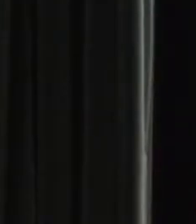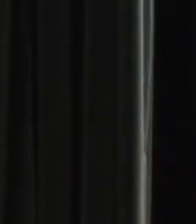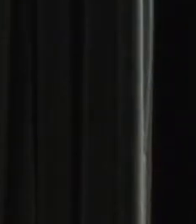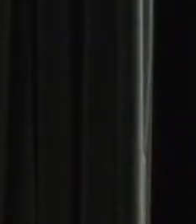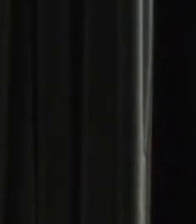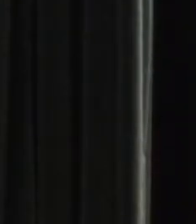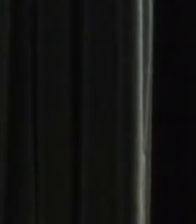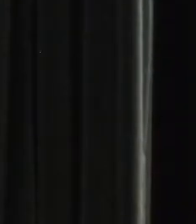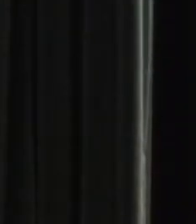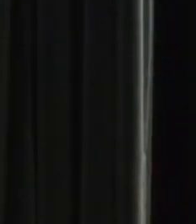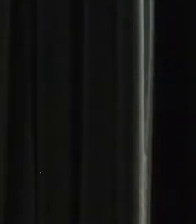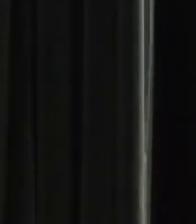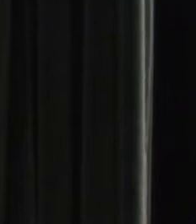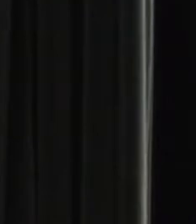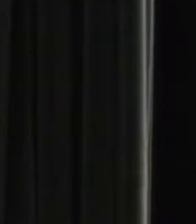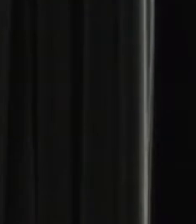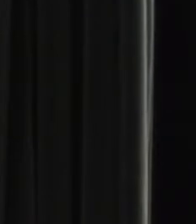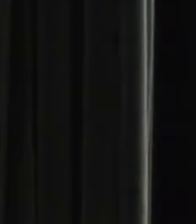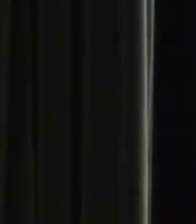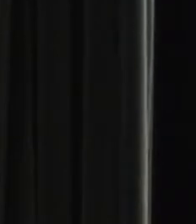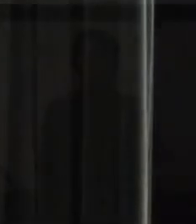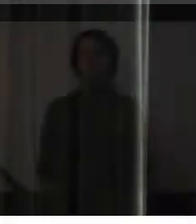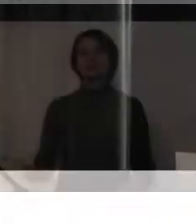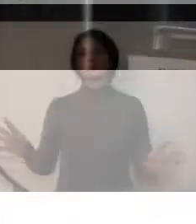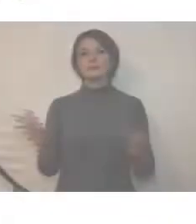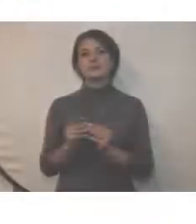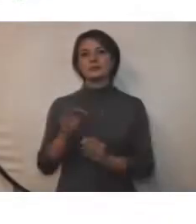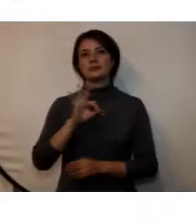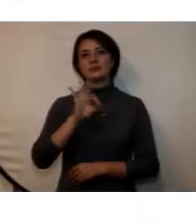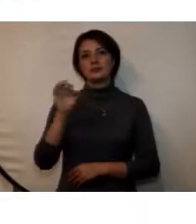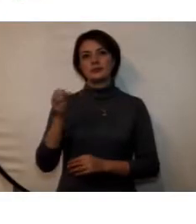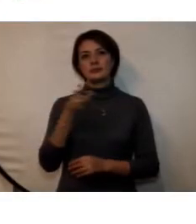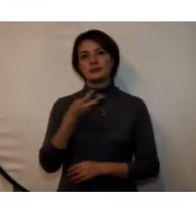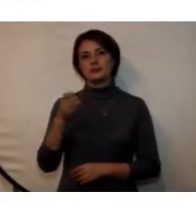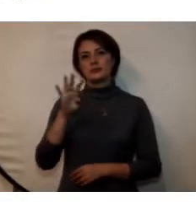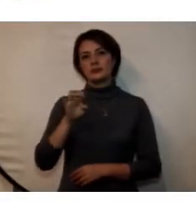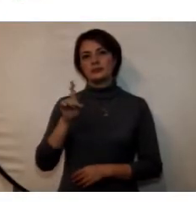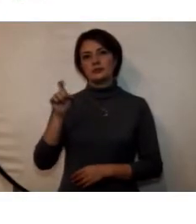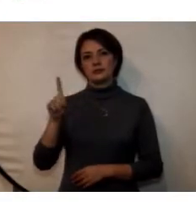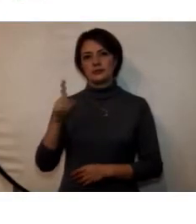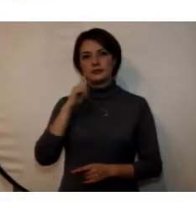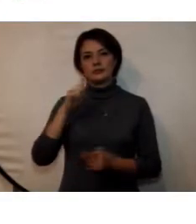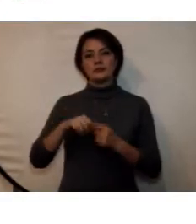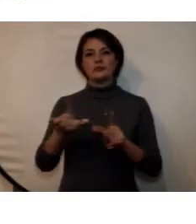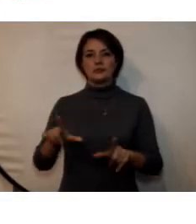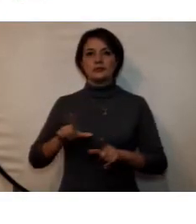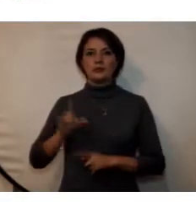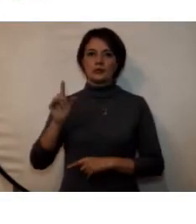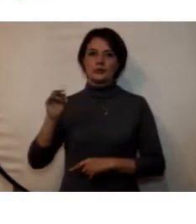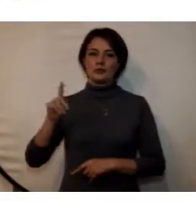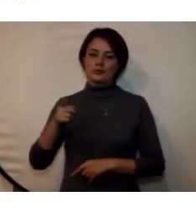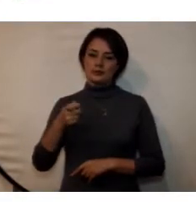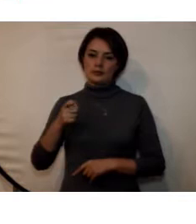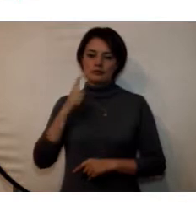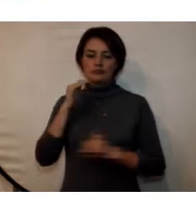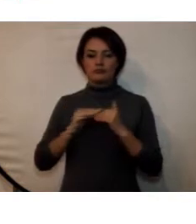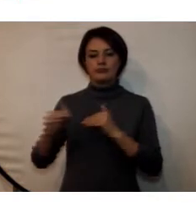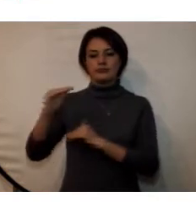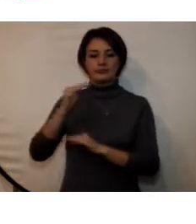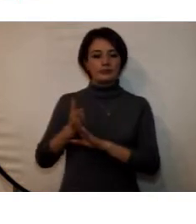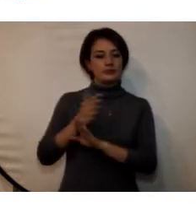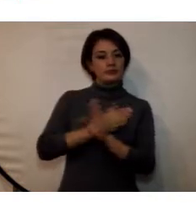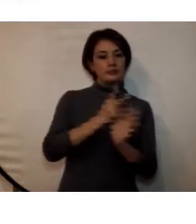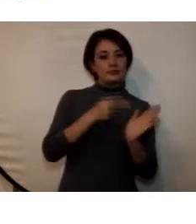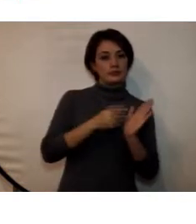profesional para un total acumulado de 39.861 graduados de la UMNG siendo este un incremento con respecto al año